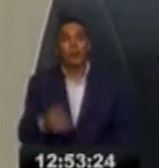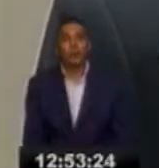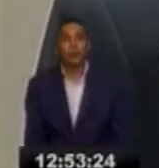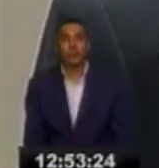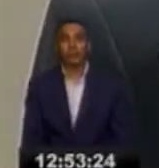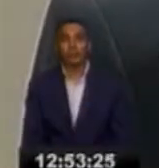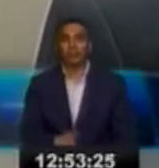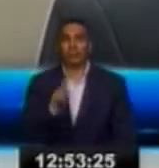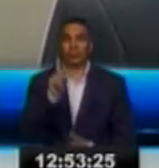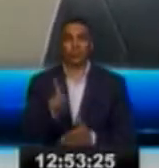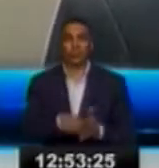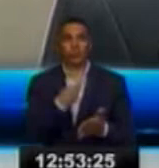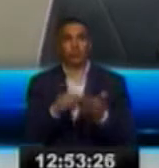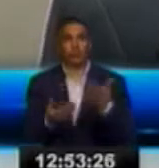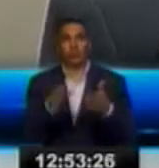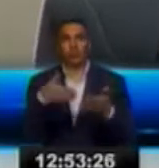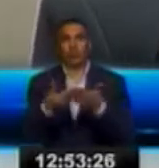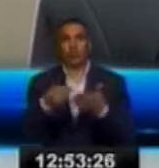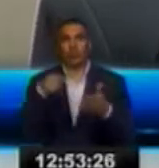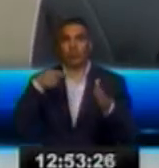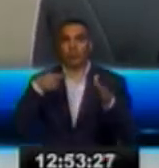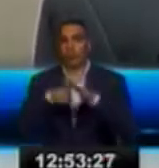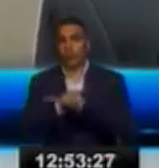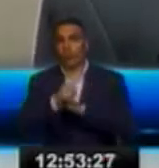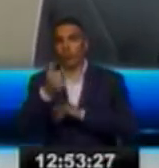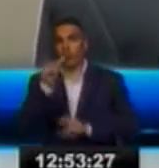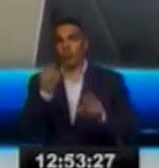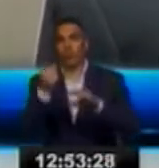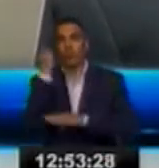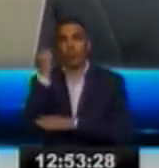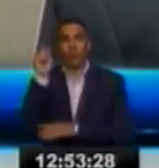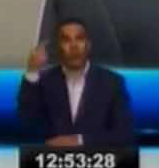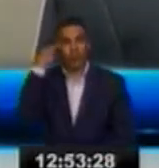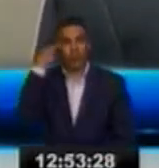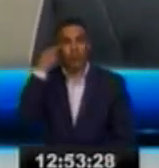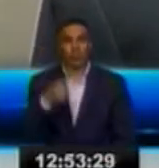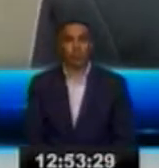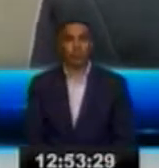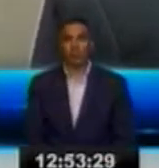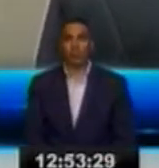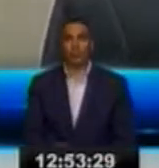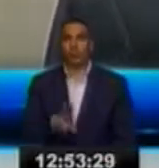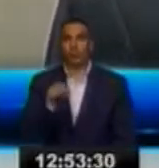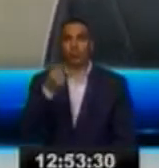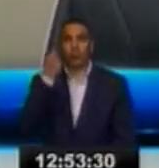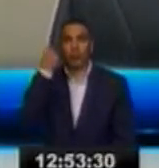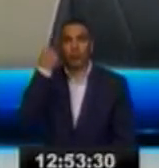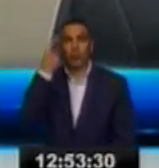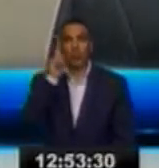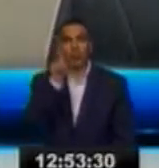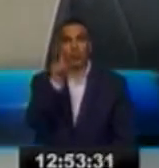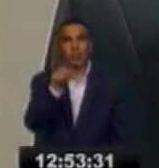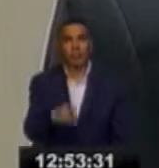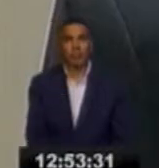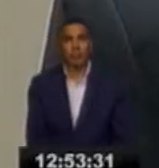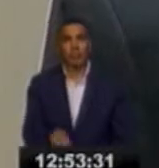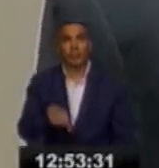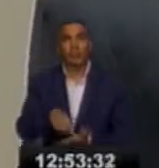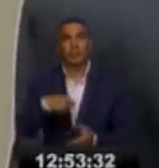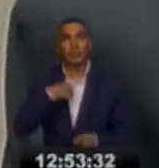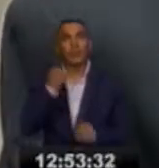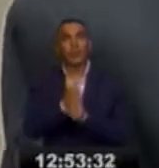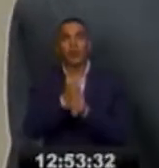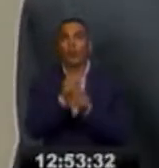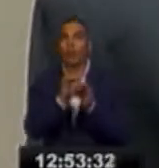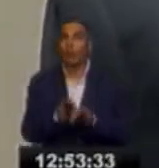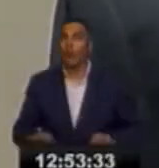Impedir toda arbitrariedad de otros poderes del Estado. No comprendieron, digo, que esa es la misión